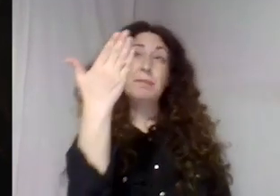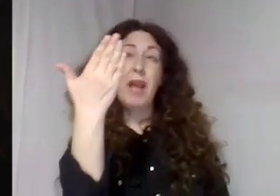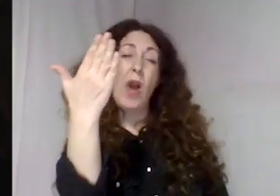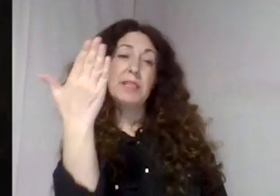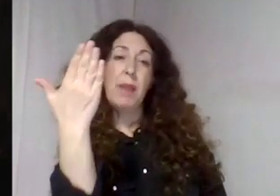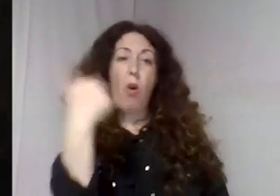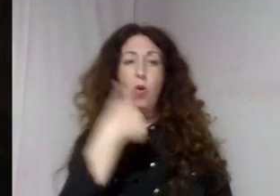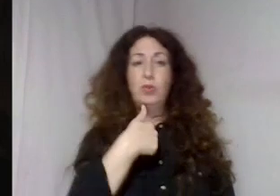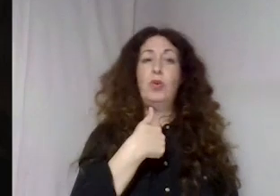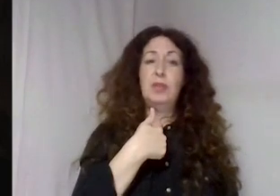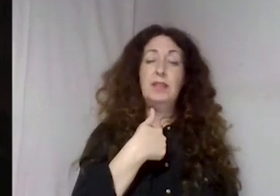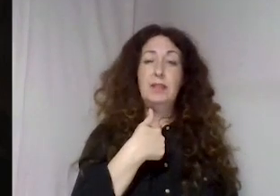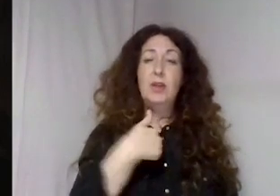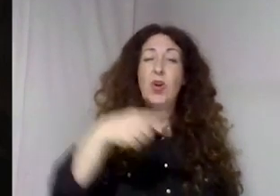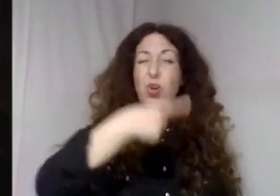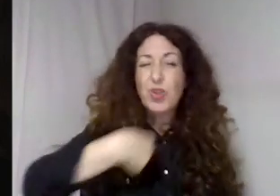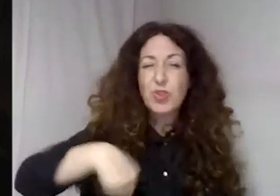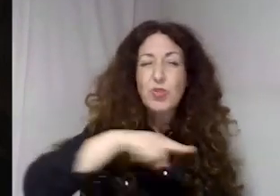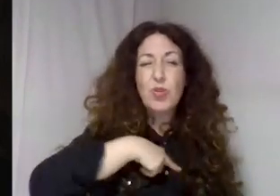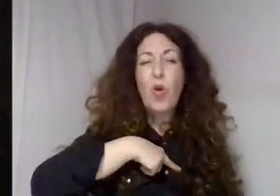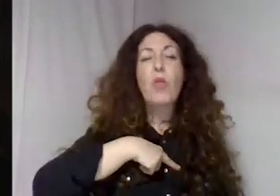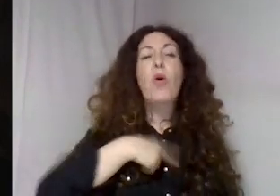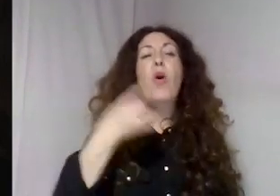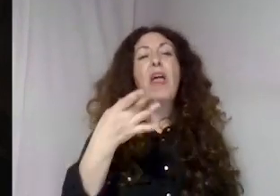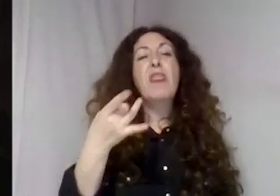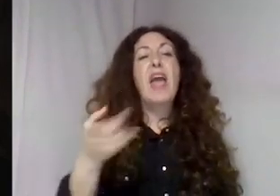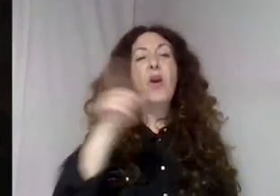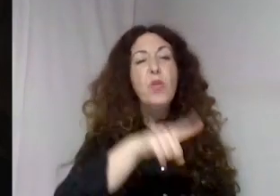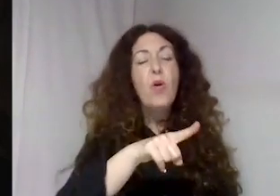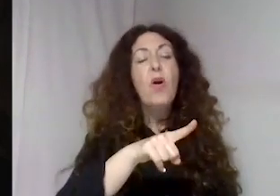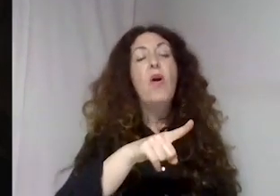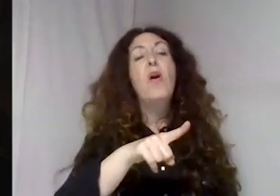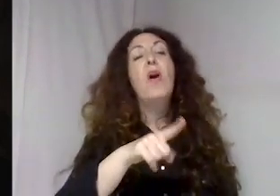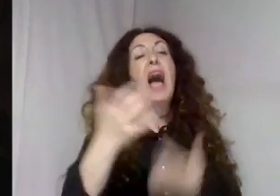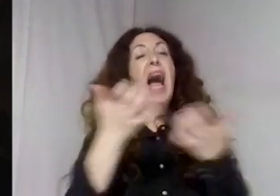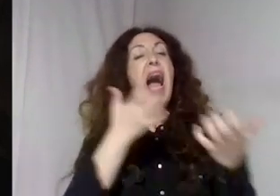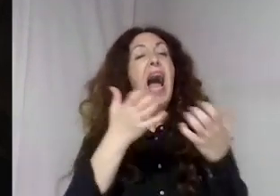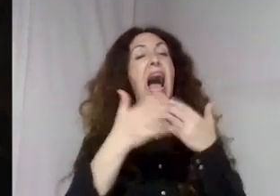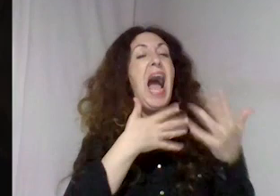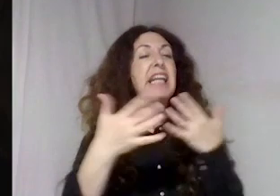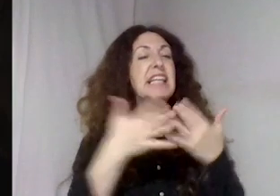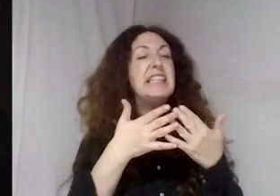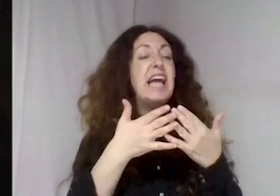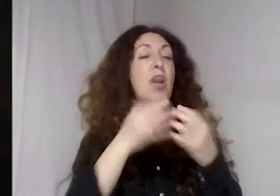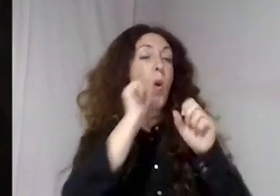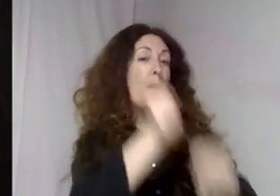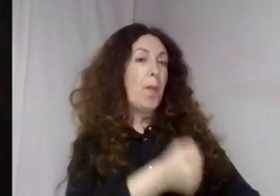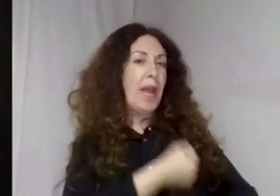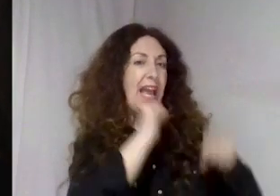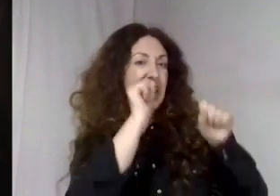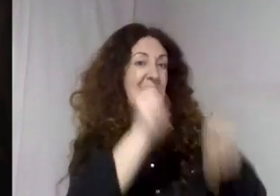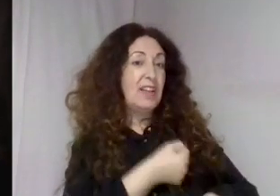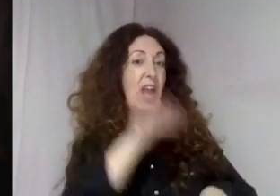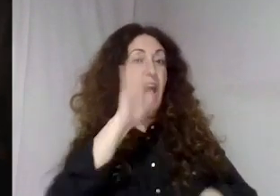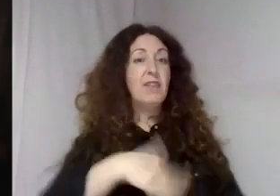tantas veces qué es primero, el espejo o el yo. El yo que mira al espejo, esto es lacaniano, ¿no? O es que somos